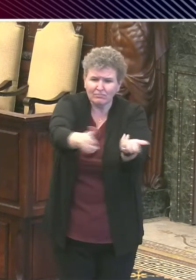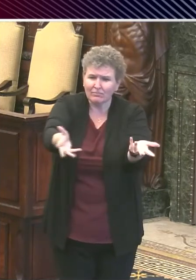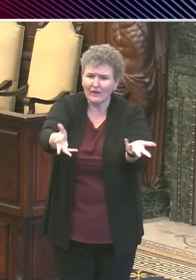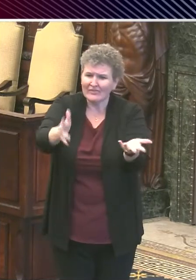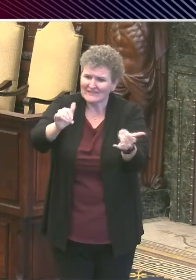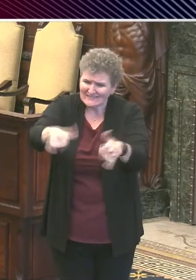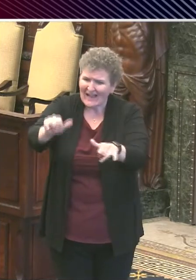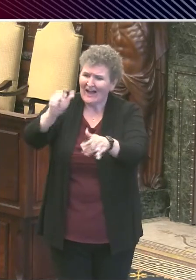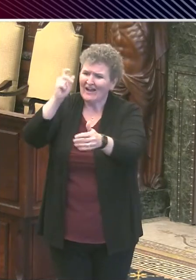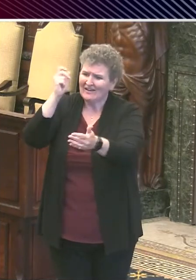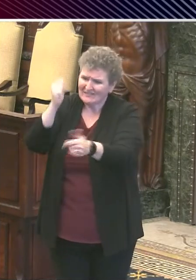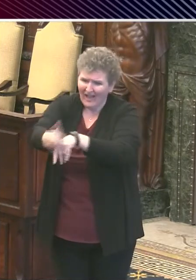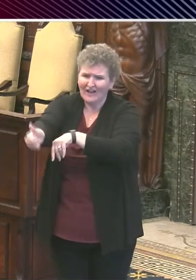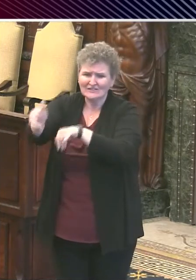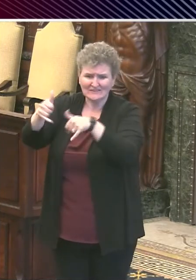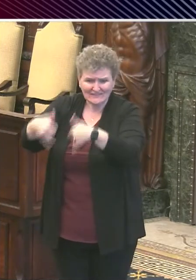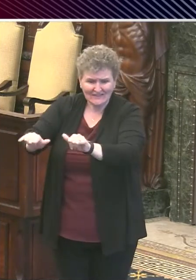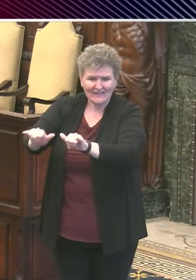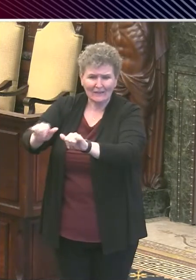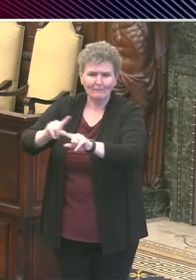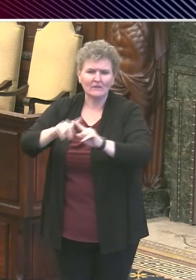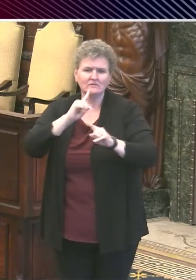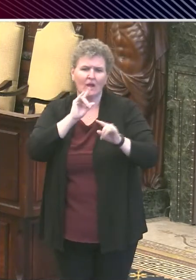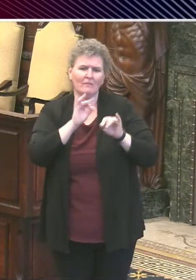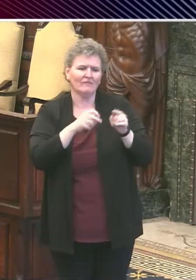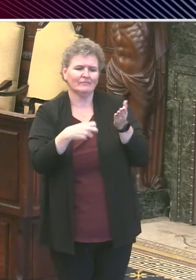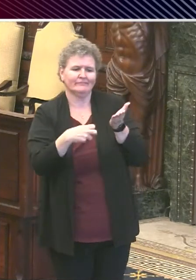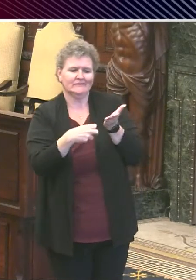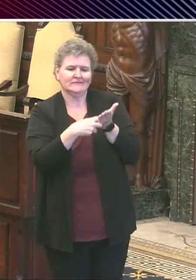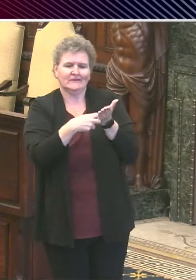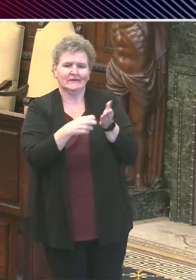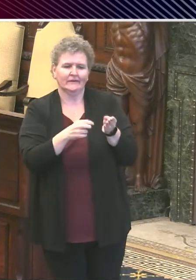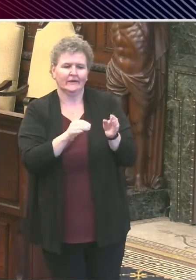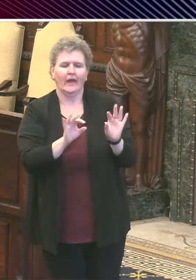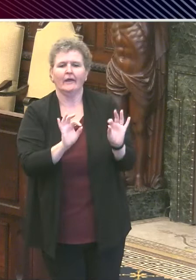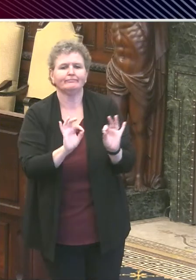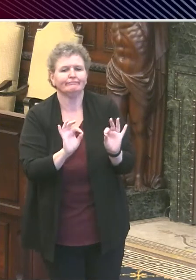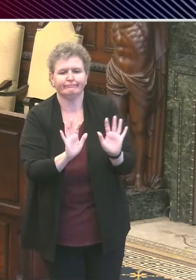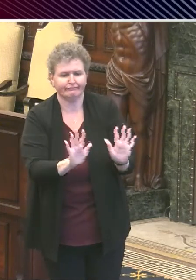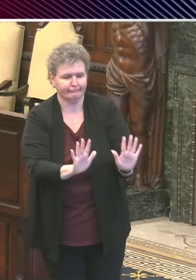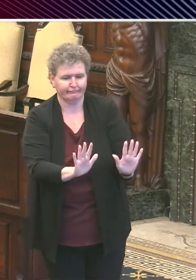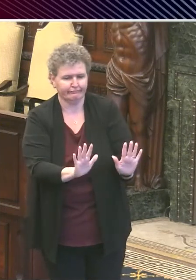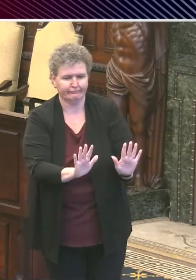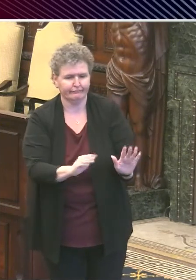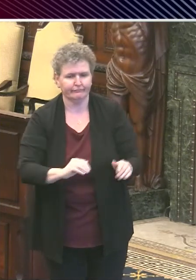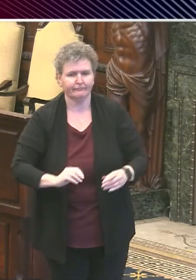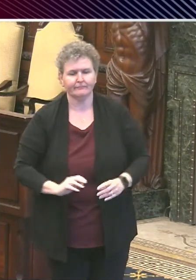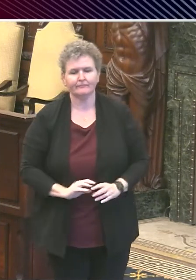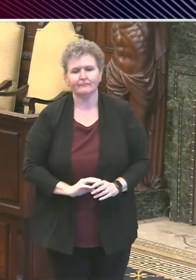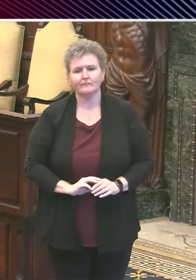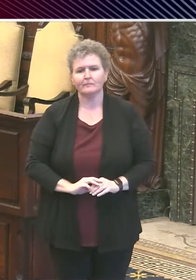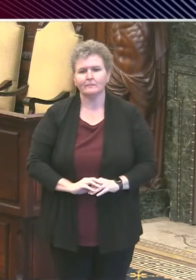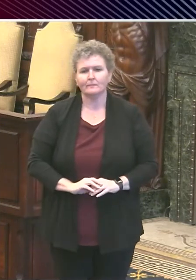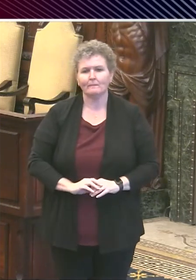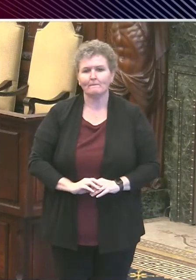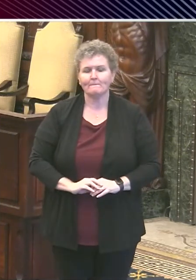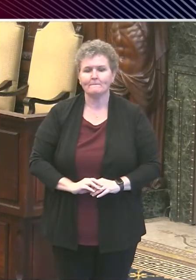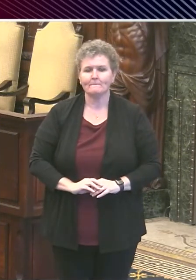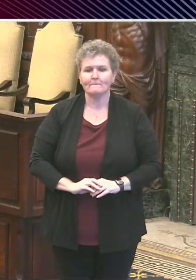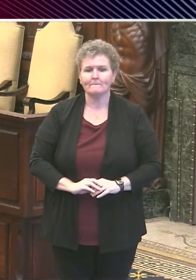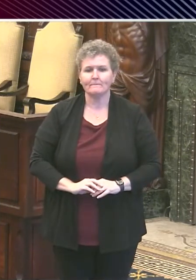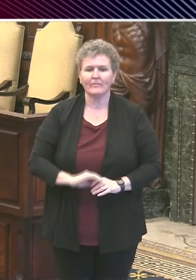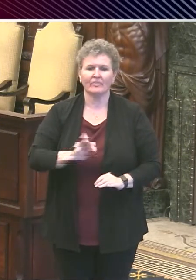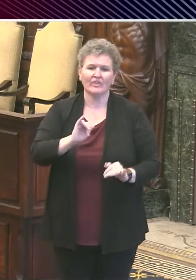free pass for them. This is our more minor issues like failing to disperse and those